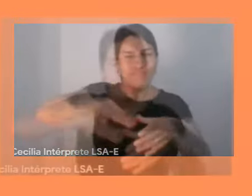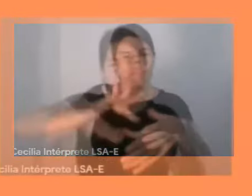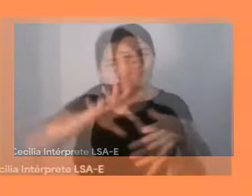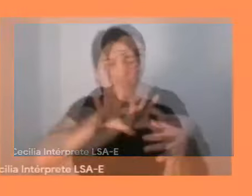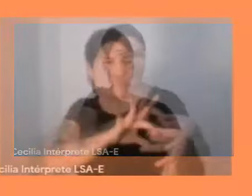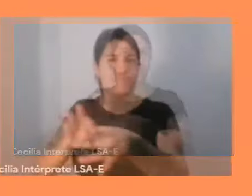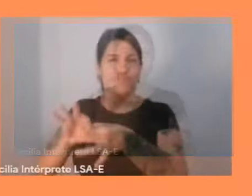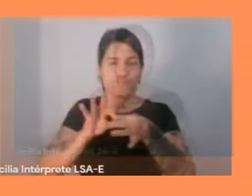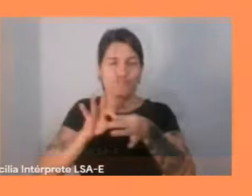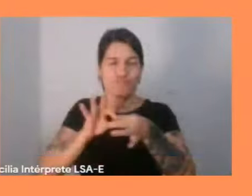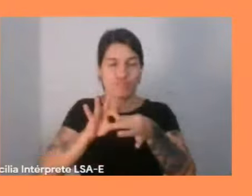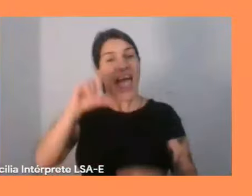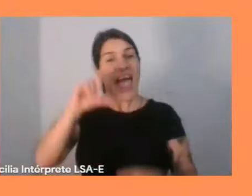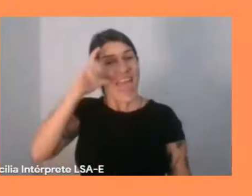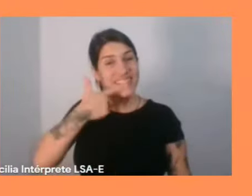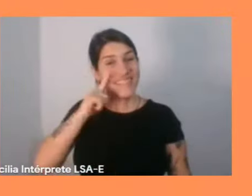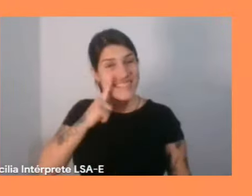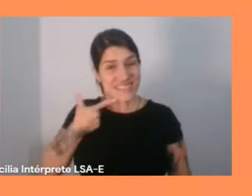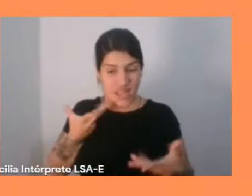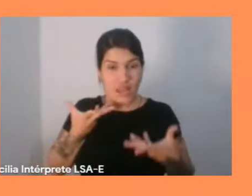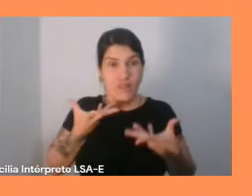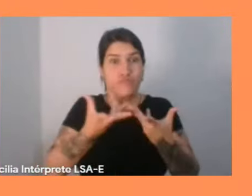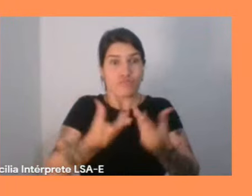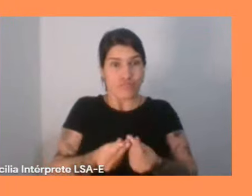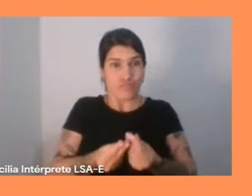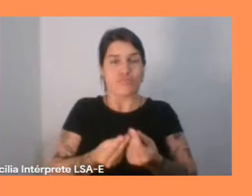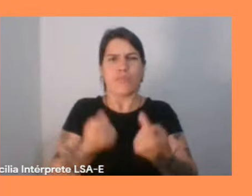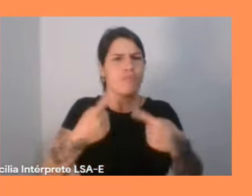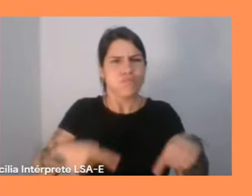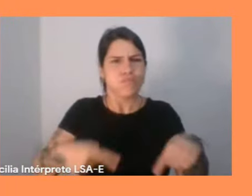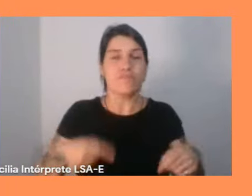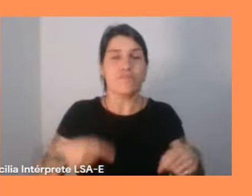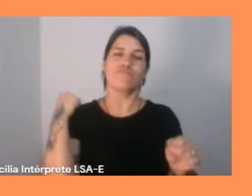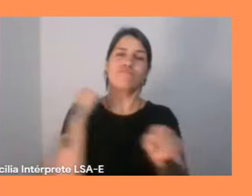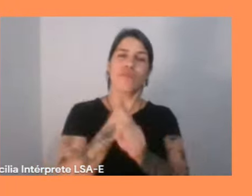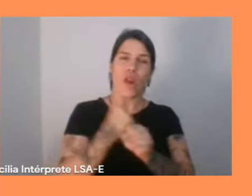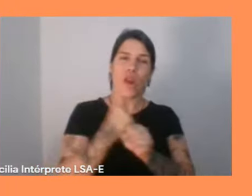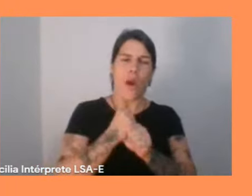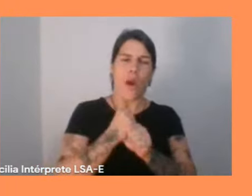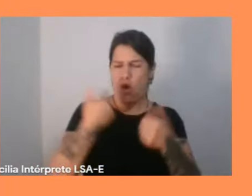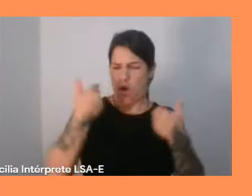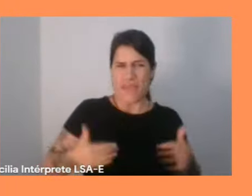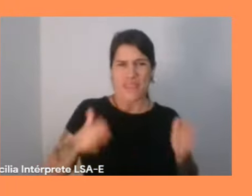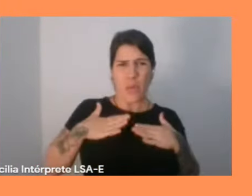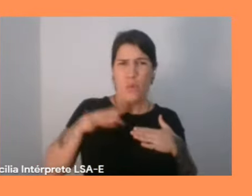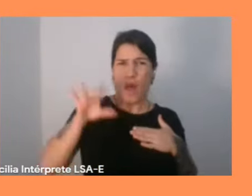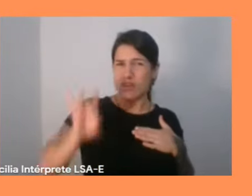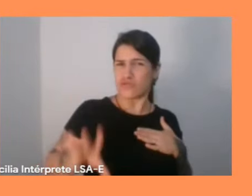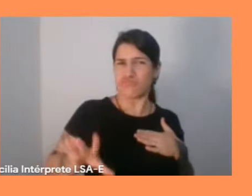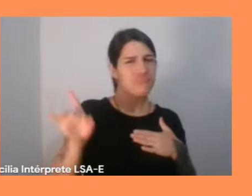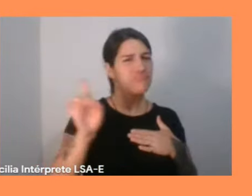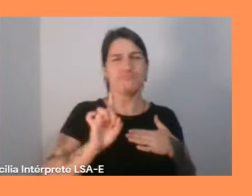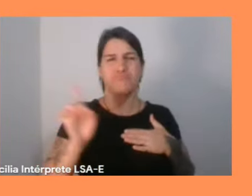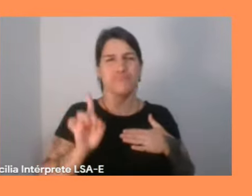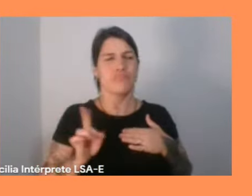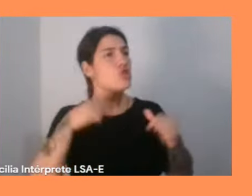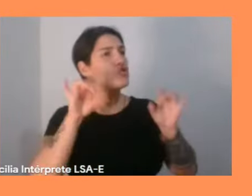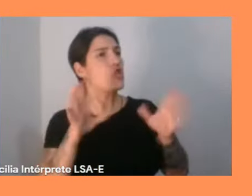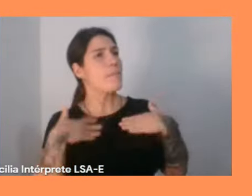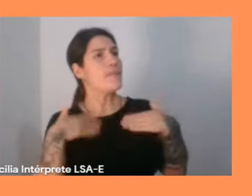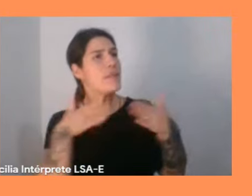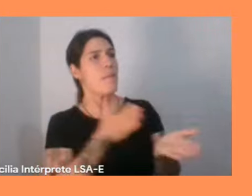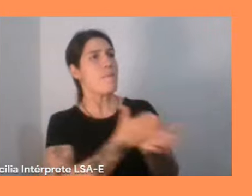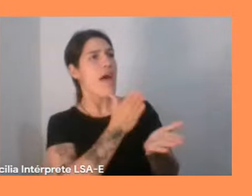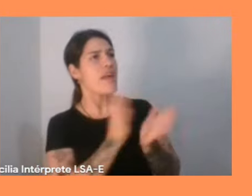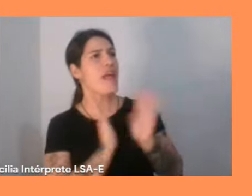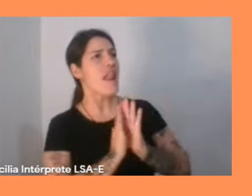que trasciende la tarea individual y los espacios disciplinares, habilitando y promoviendo espacios de trabajo